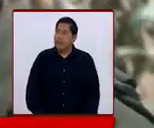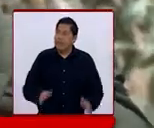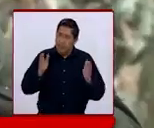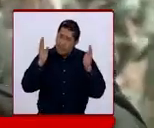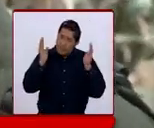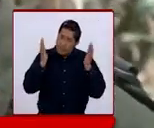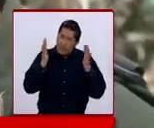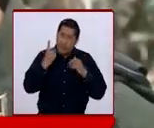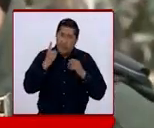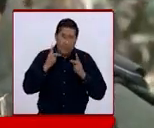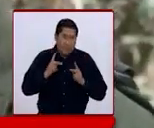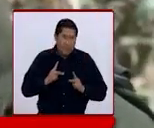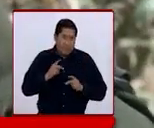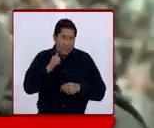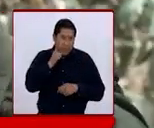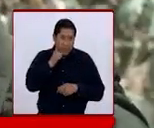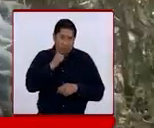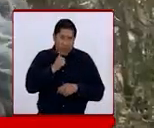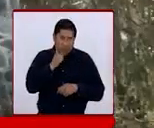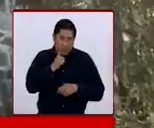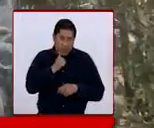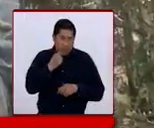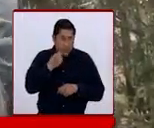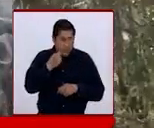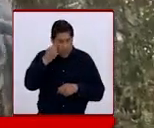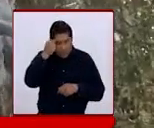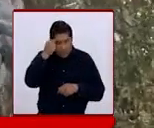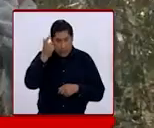Al parecer sería de una persona de sexo femenino.